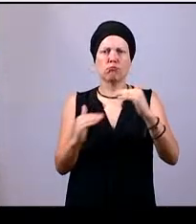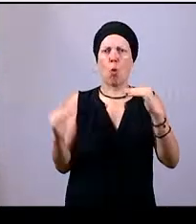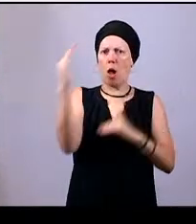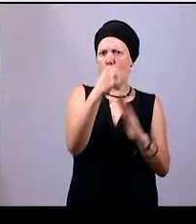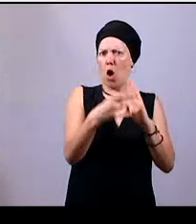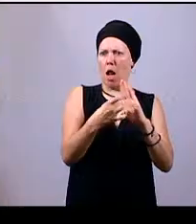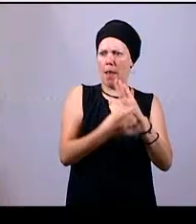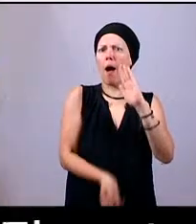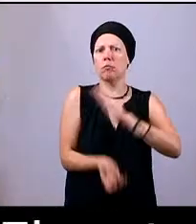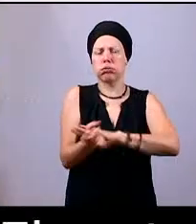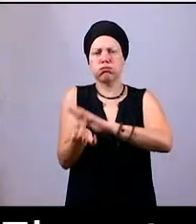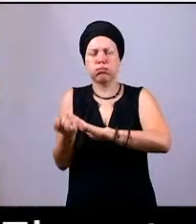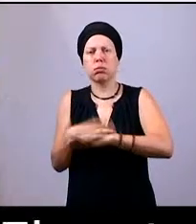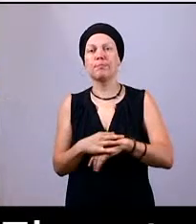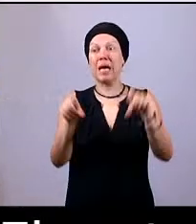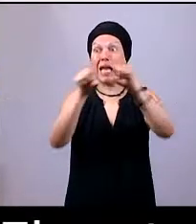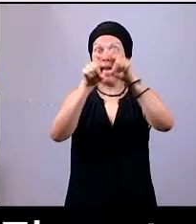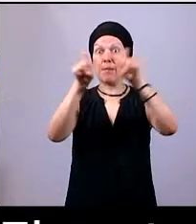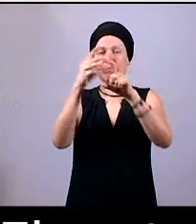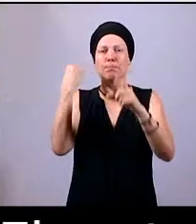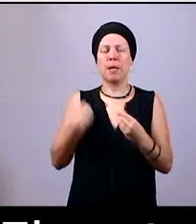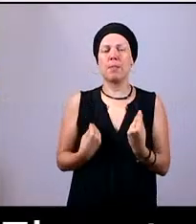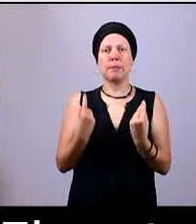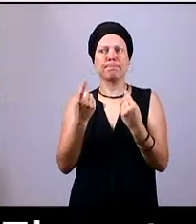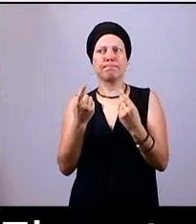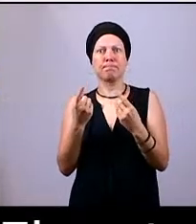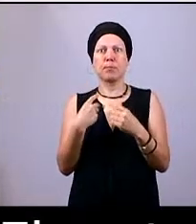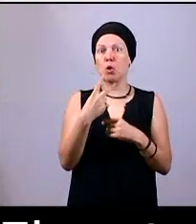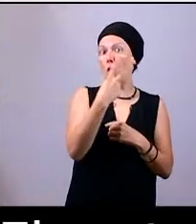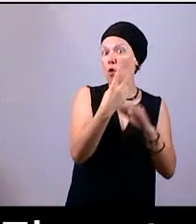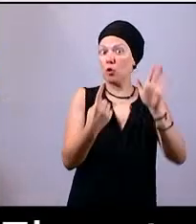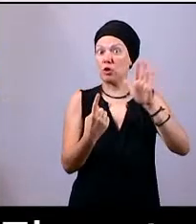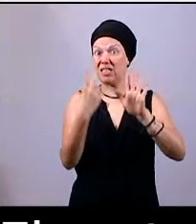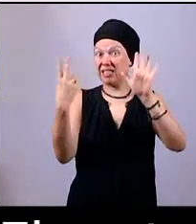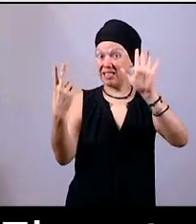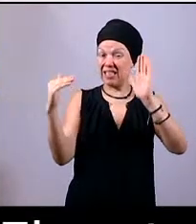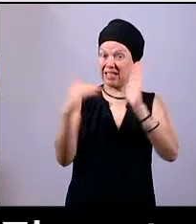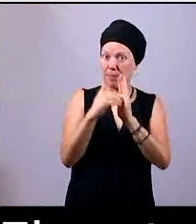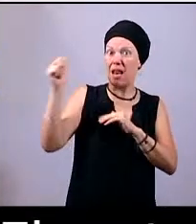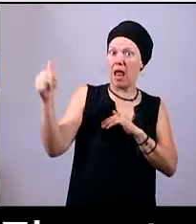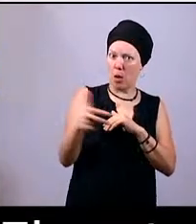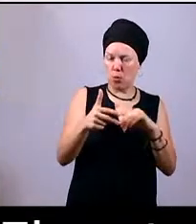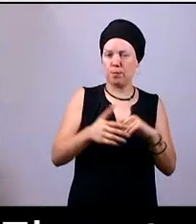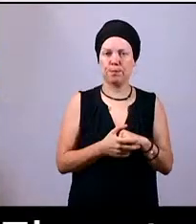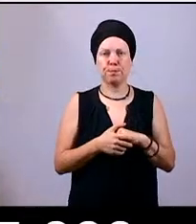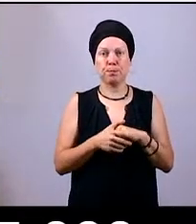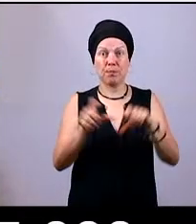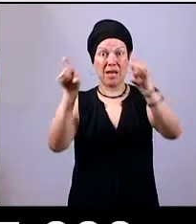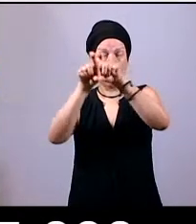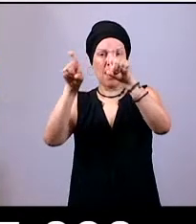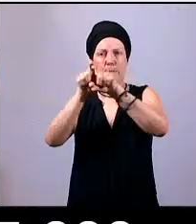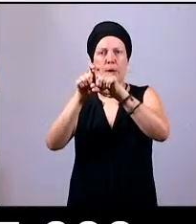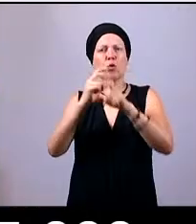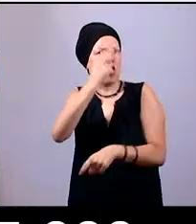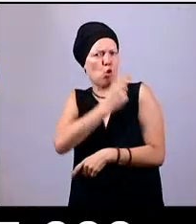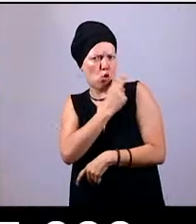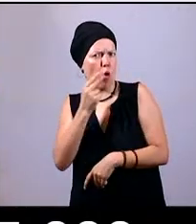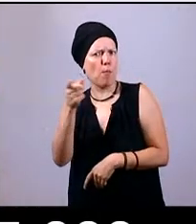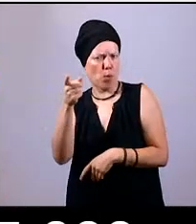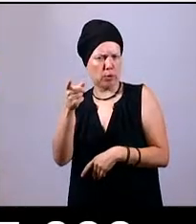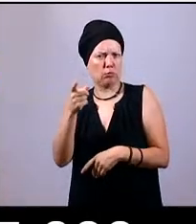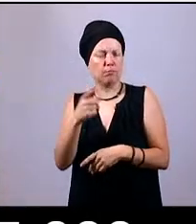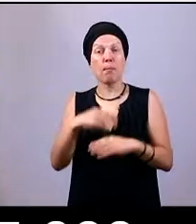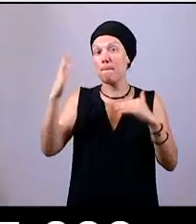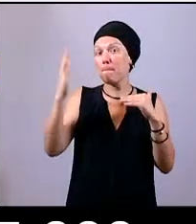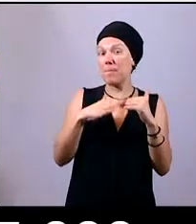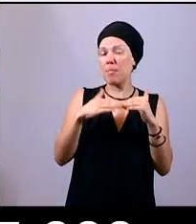plan propuesto por la compañía extremeña asciende a 267.000 euros y la empresa se ha comprometido a contratar al